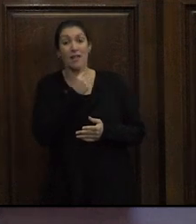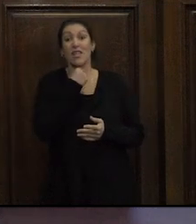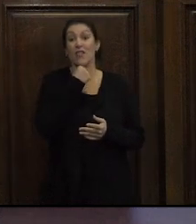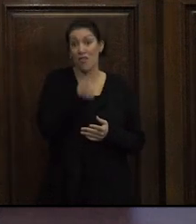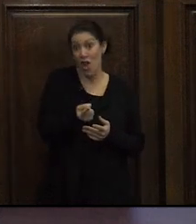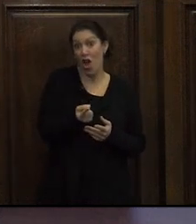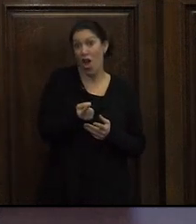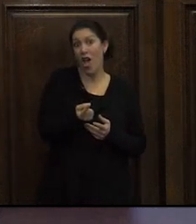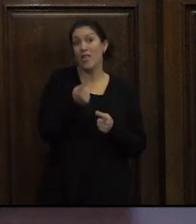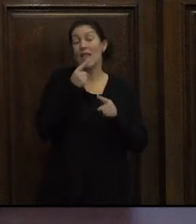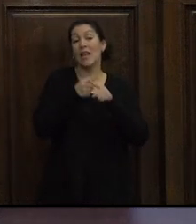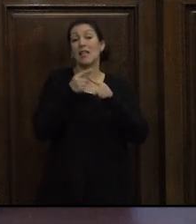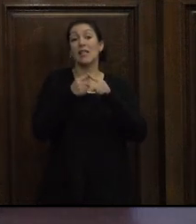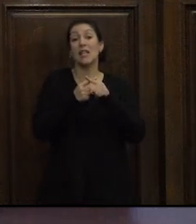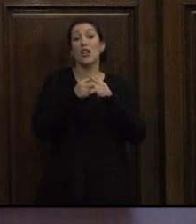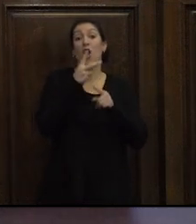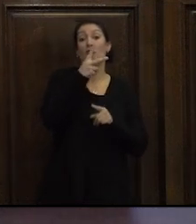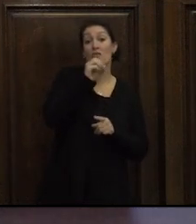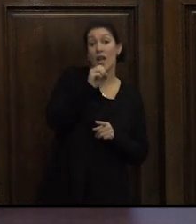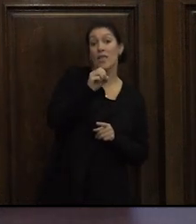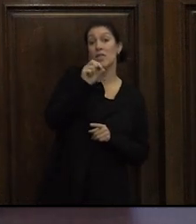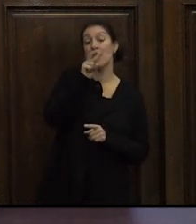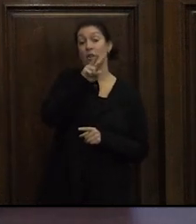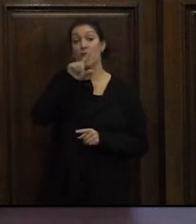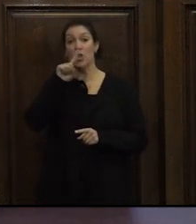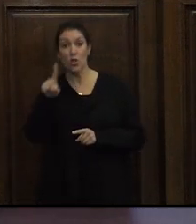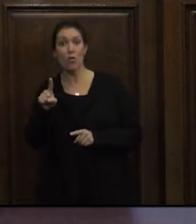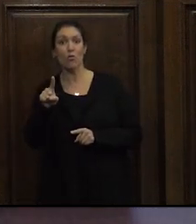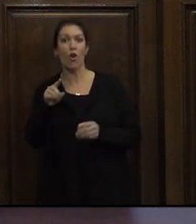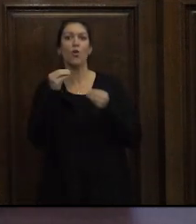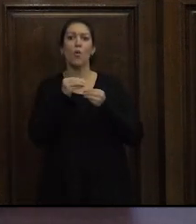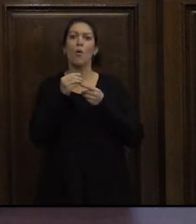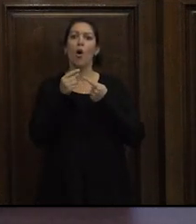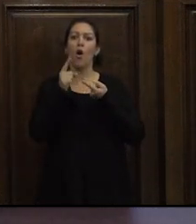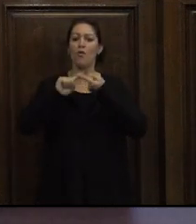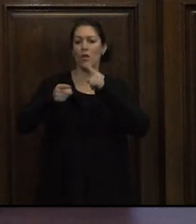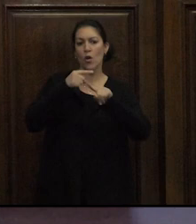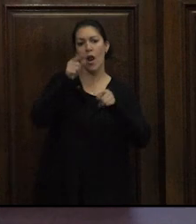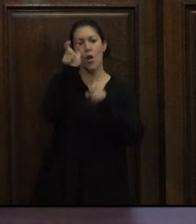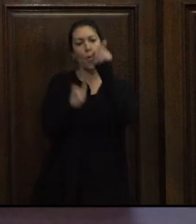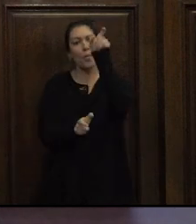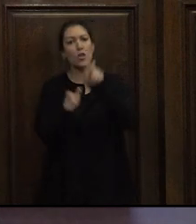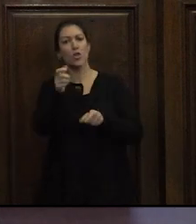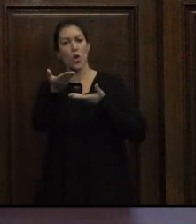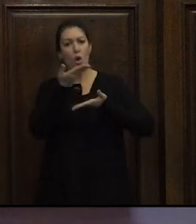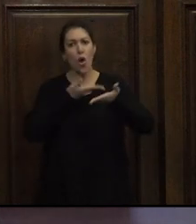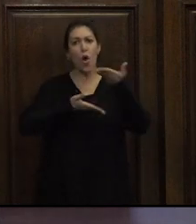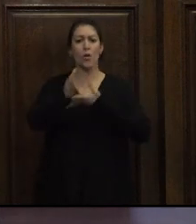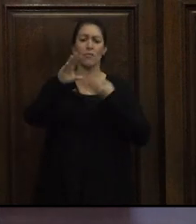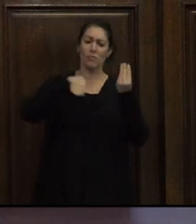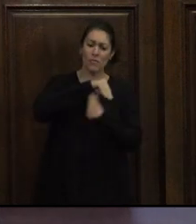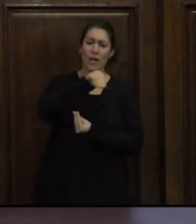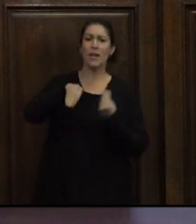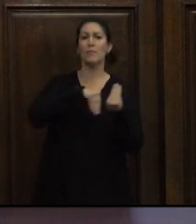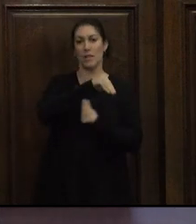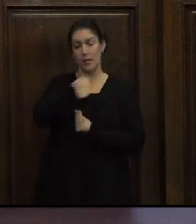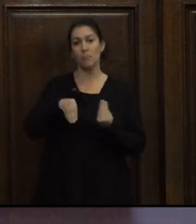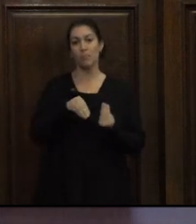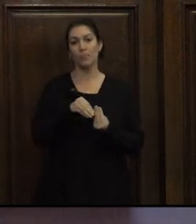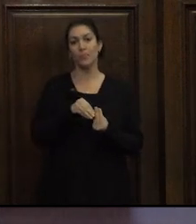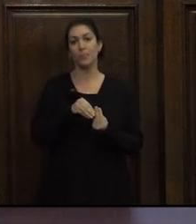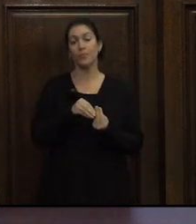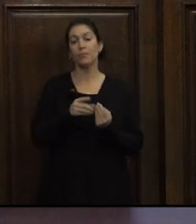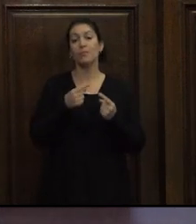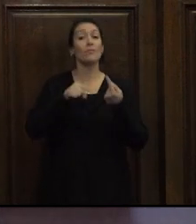ya la segunda mitad del siglo XX, inicio del XXI, las maneras que tenemos de asociarnos con los demás y de formar familias y de